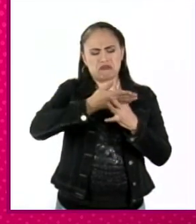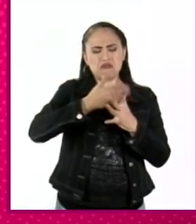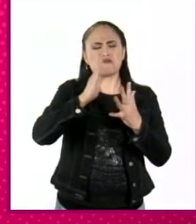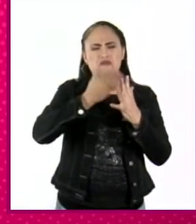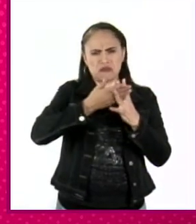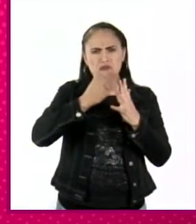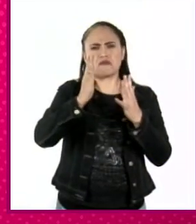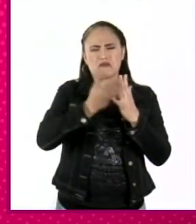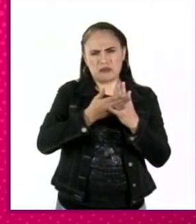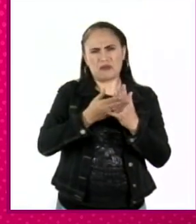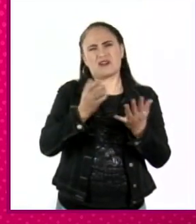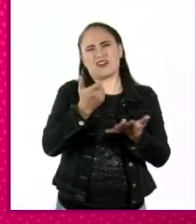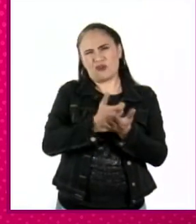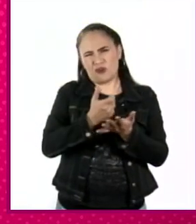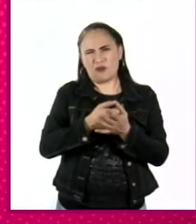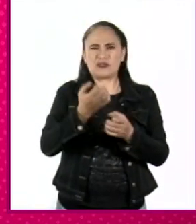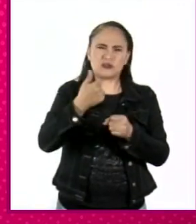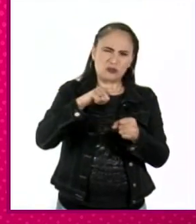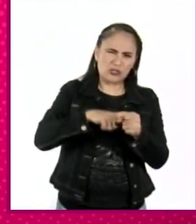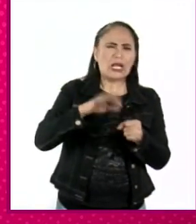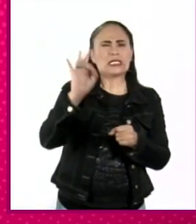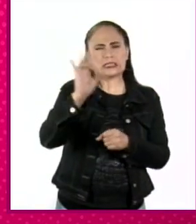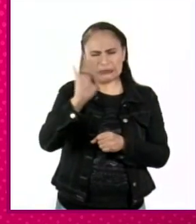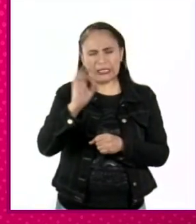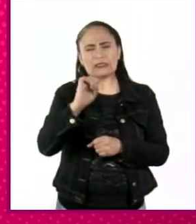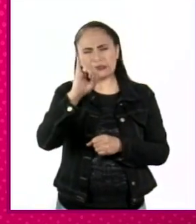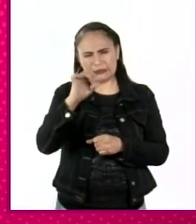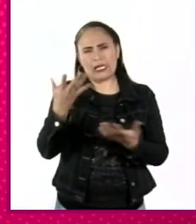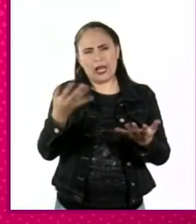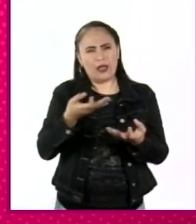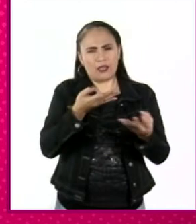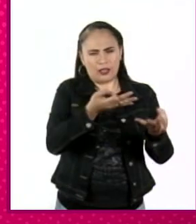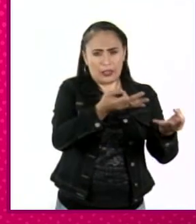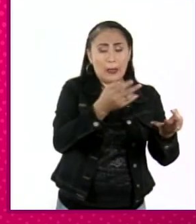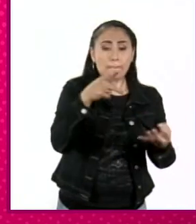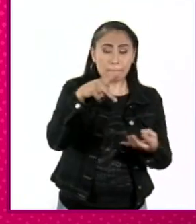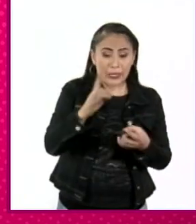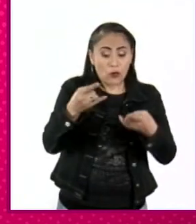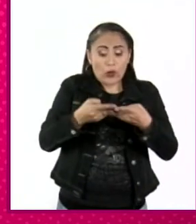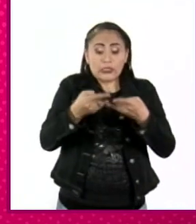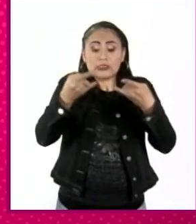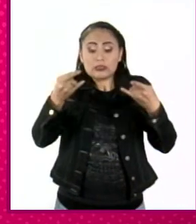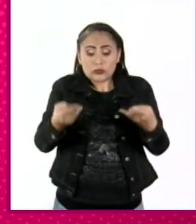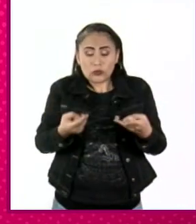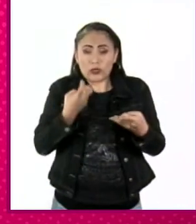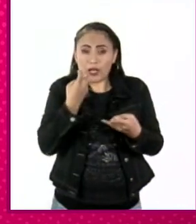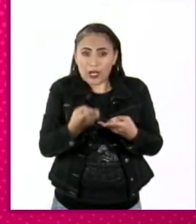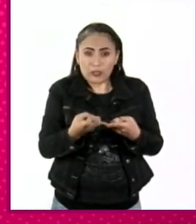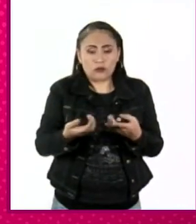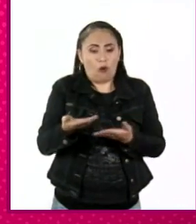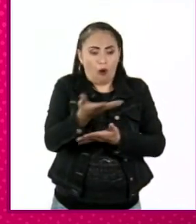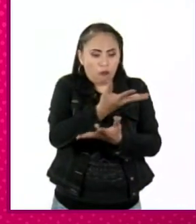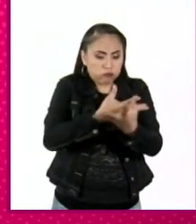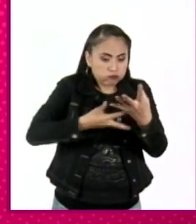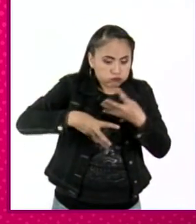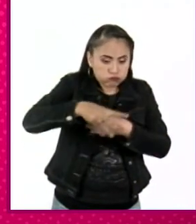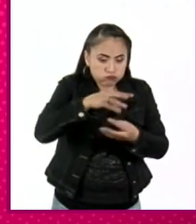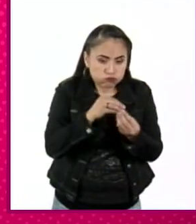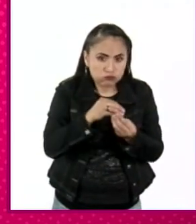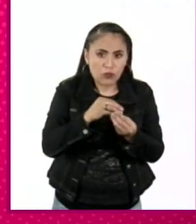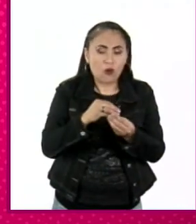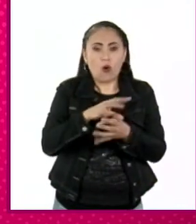para poderla hacer más didáctica, no olvidemos que la historia tiene que ser una interrelación de todo. En nuestra